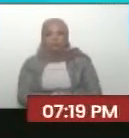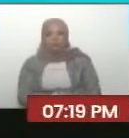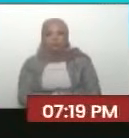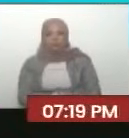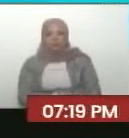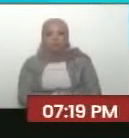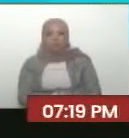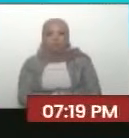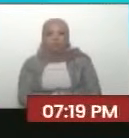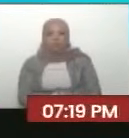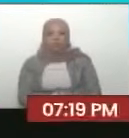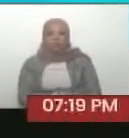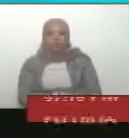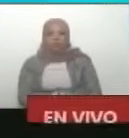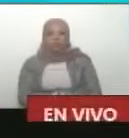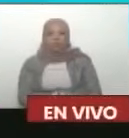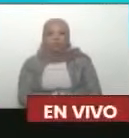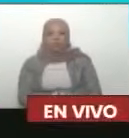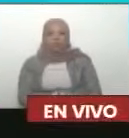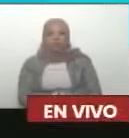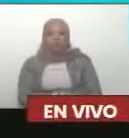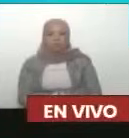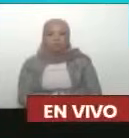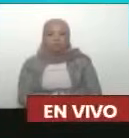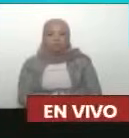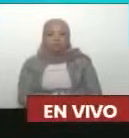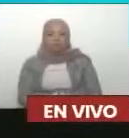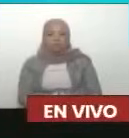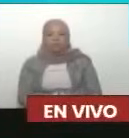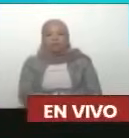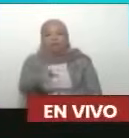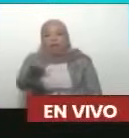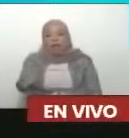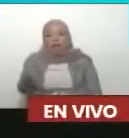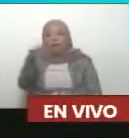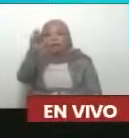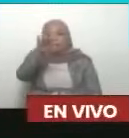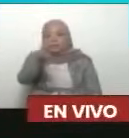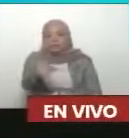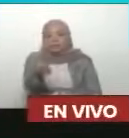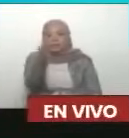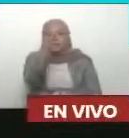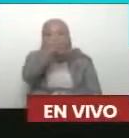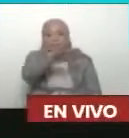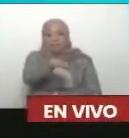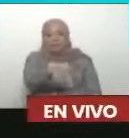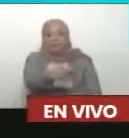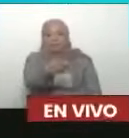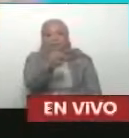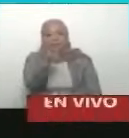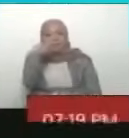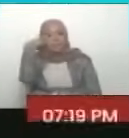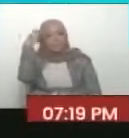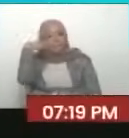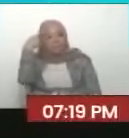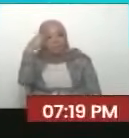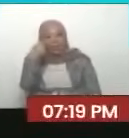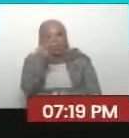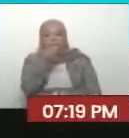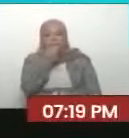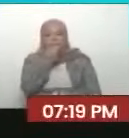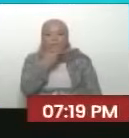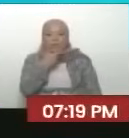nuestra gran sabana. Nuestra gran Canaima se inspiró e hizo un video